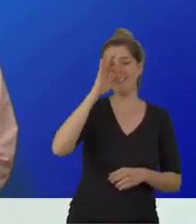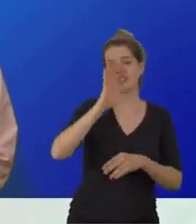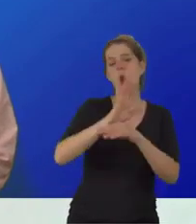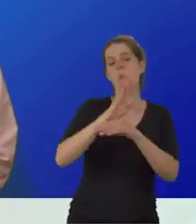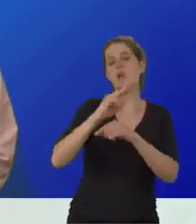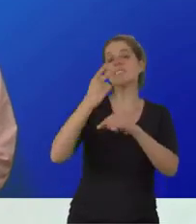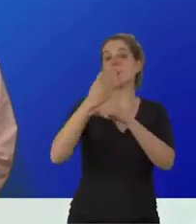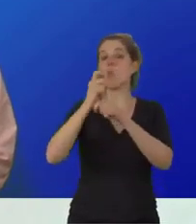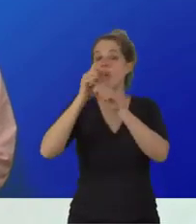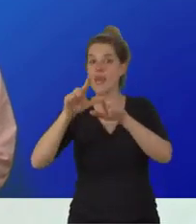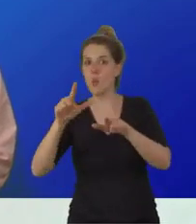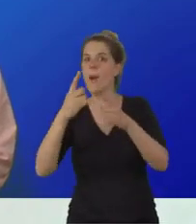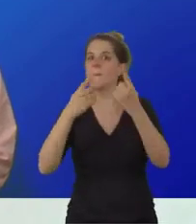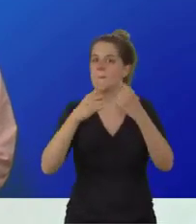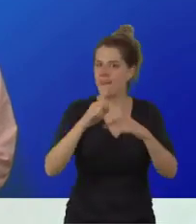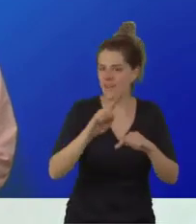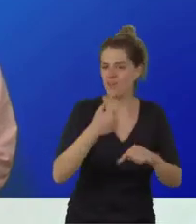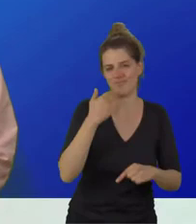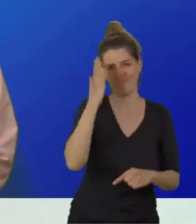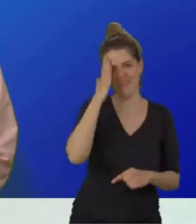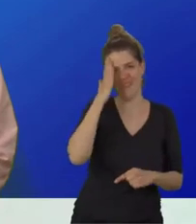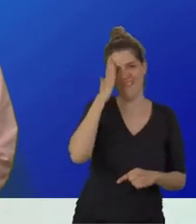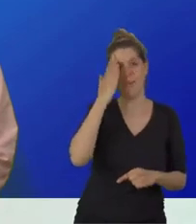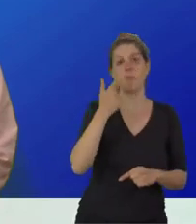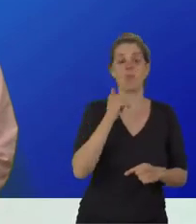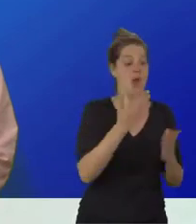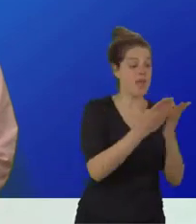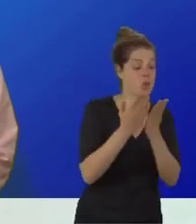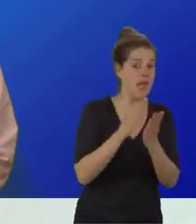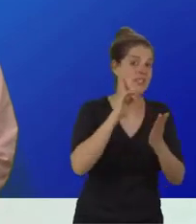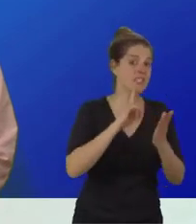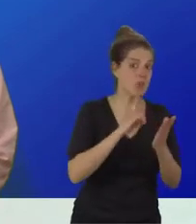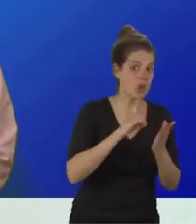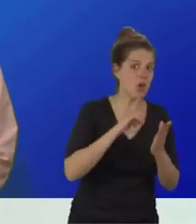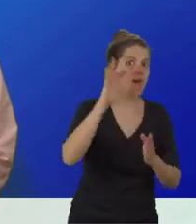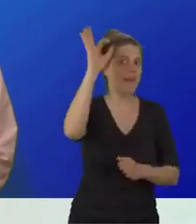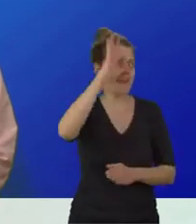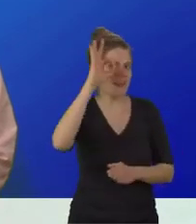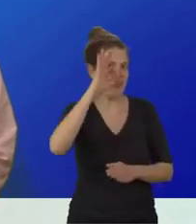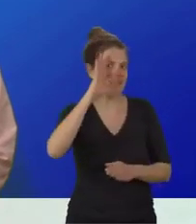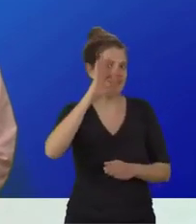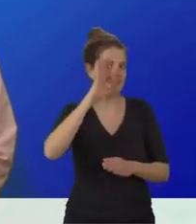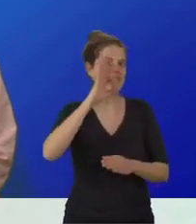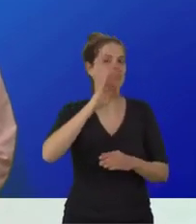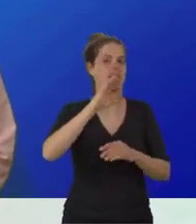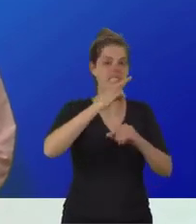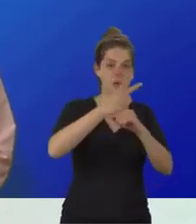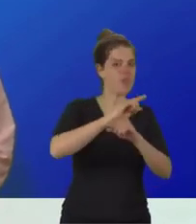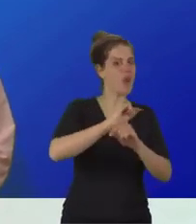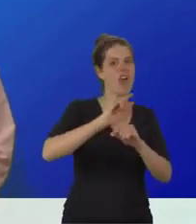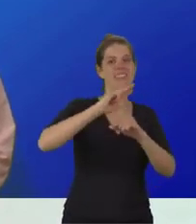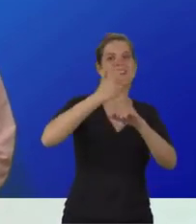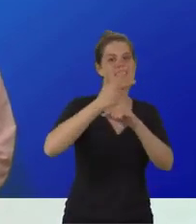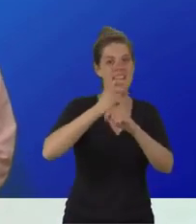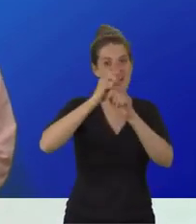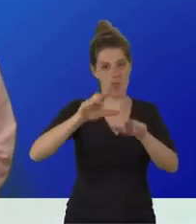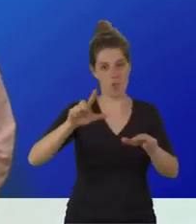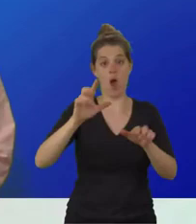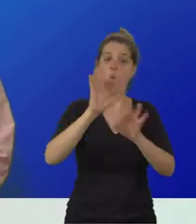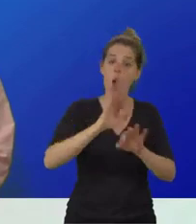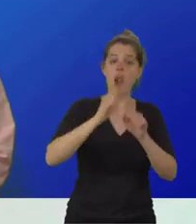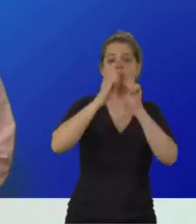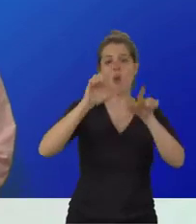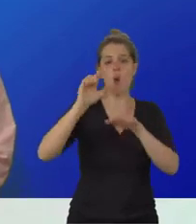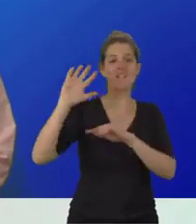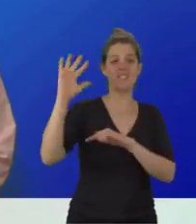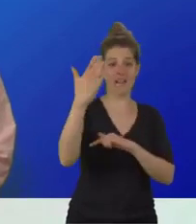como segunda lengua, pero sabemos que para el alumno sordo, por ejemplo, el inglés es una tercera lengua o una